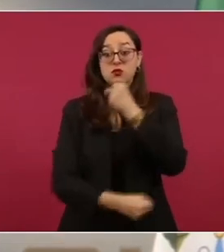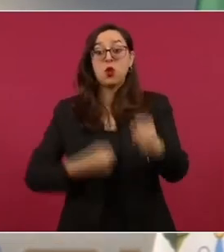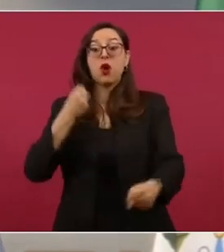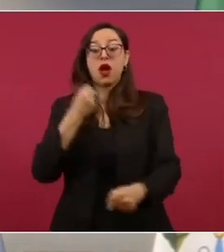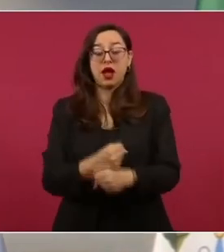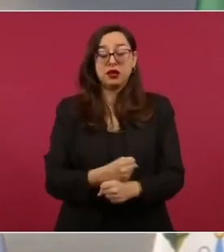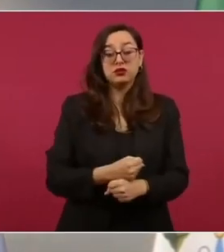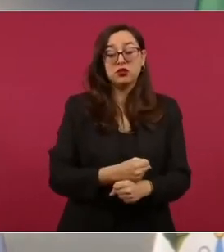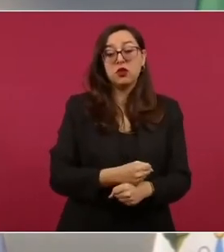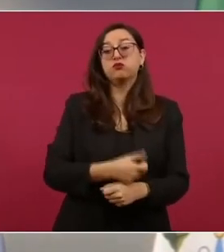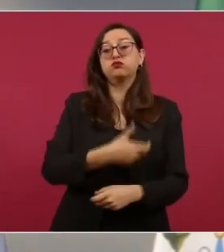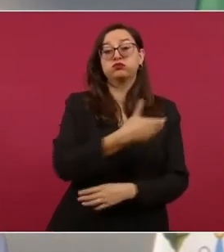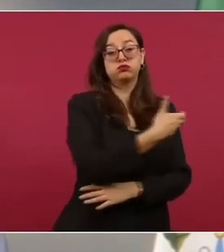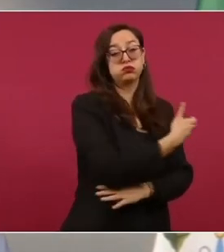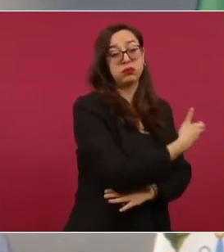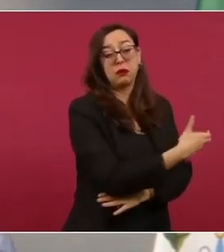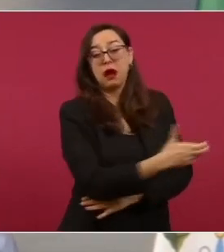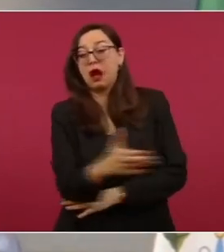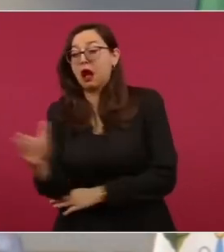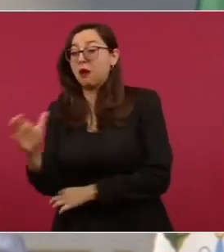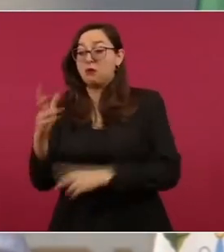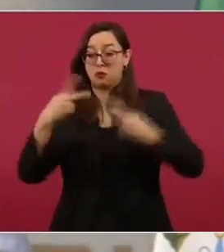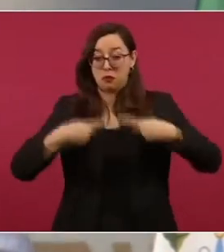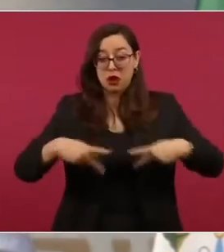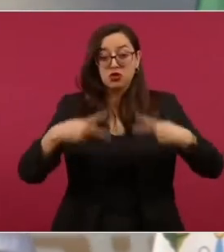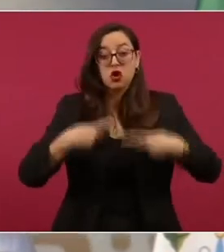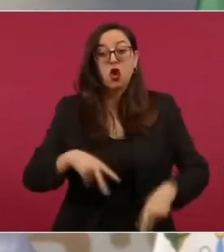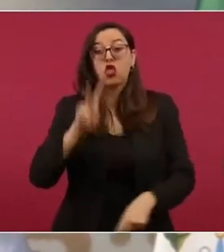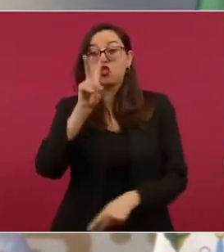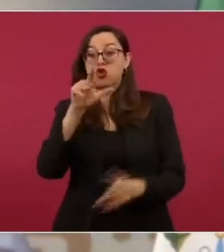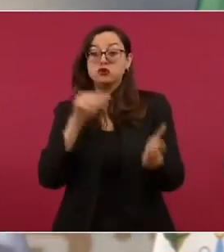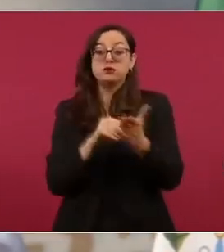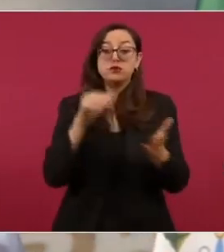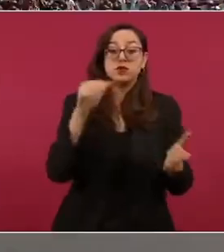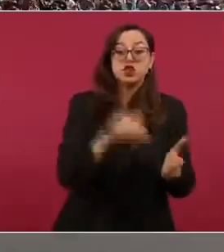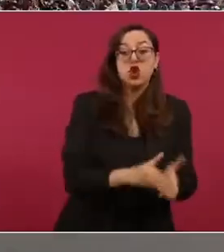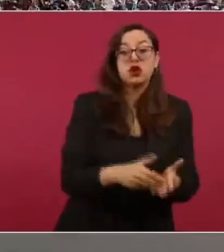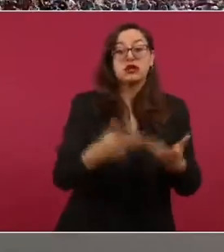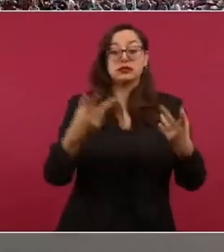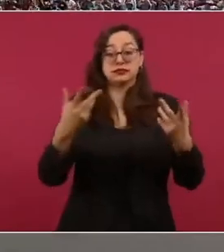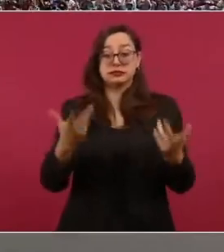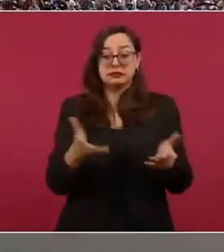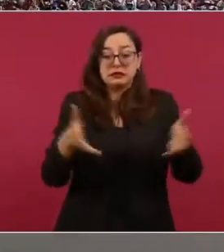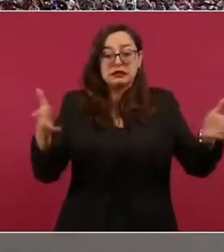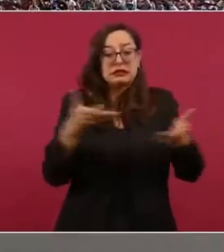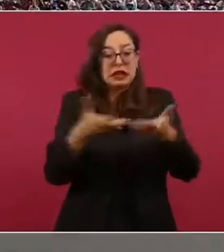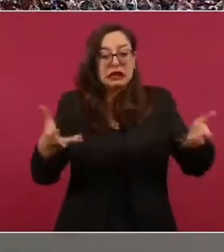2 millones de pequeños productores de todo el país.